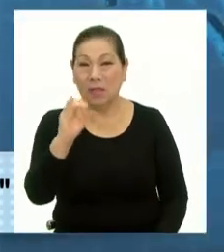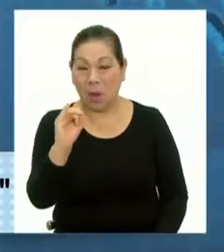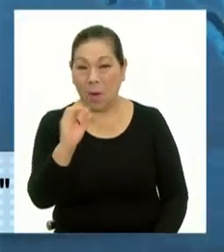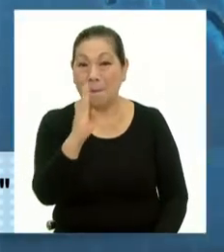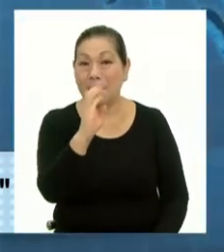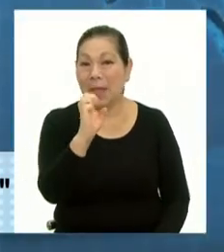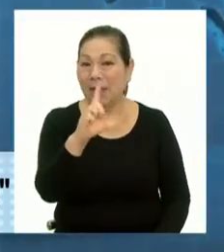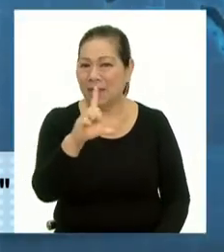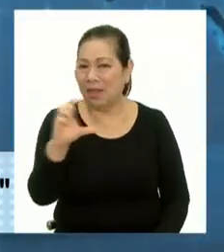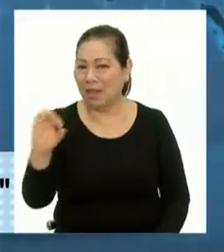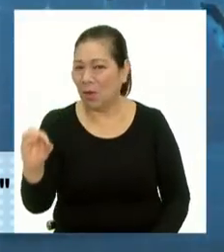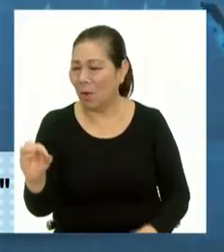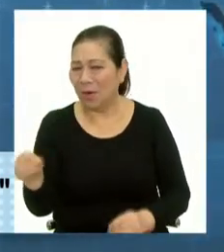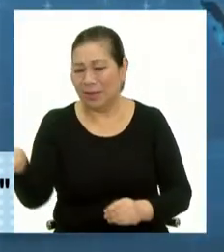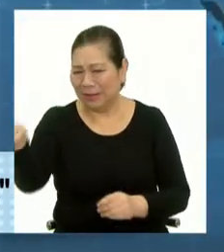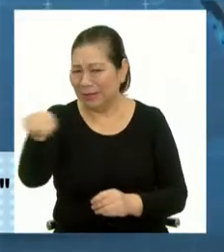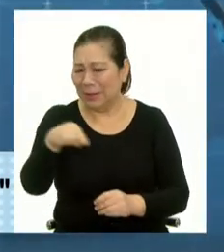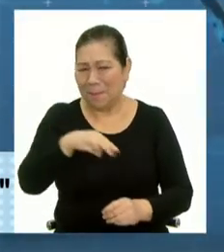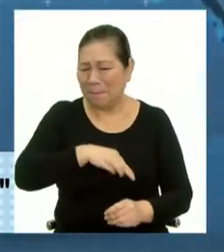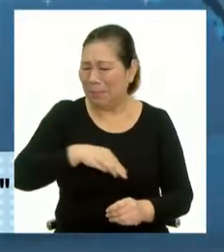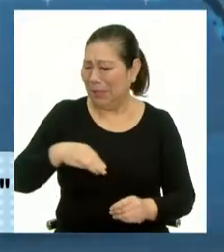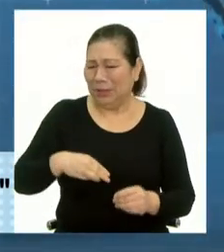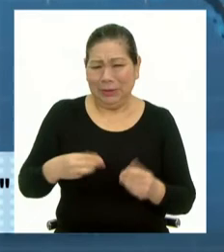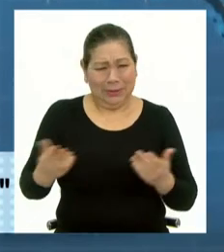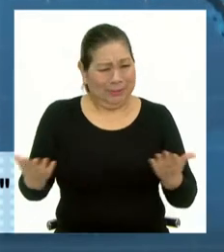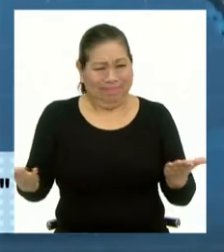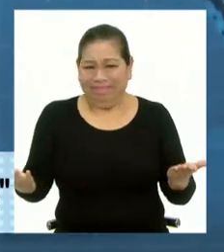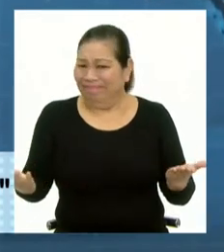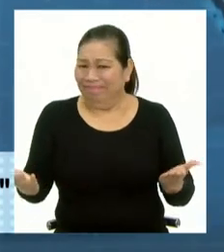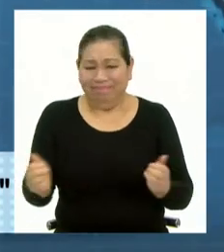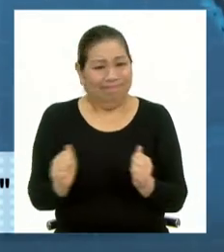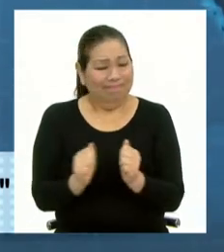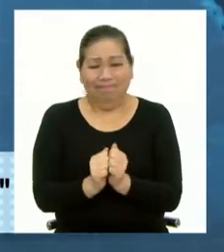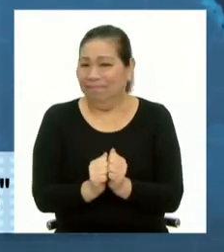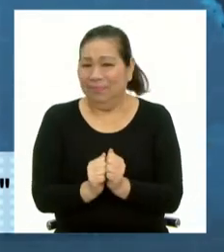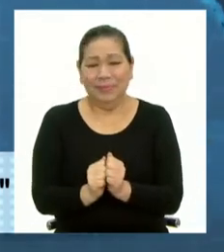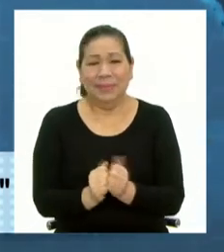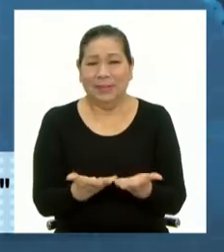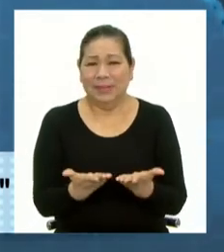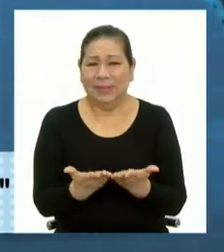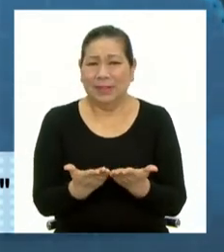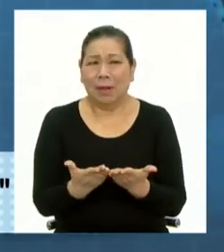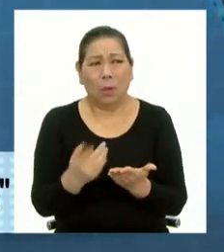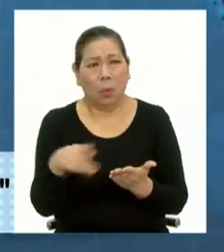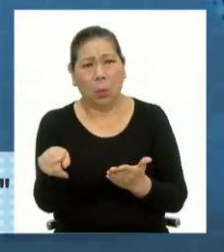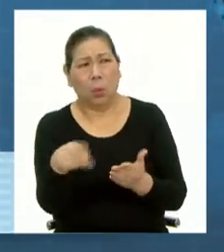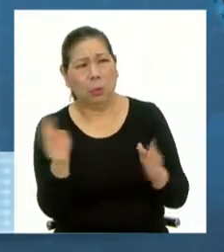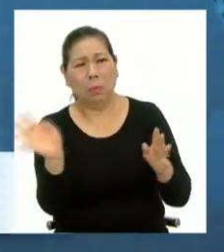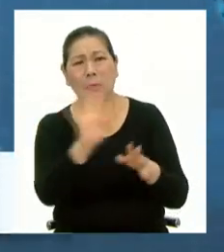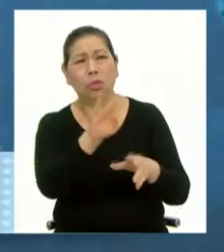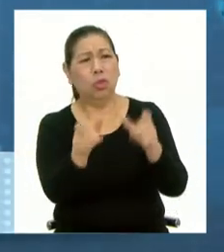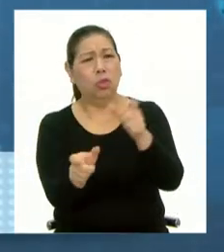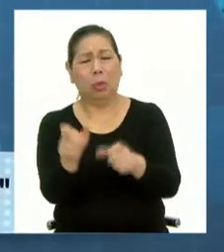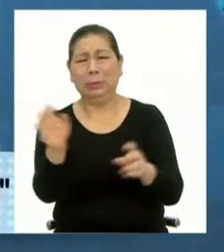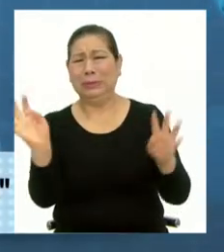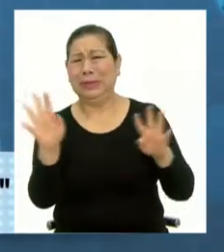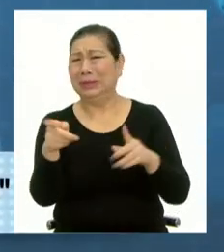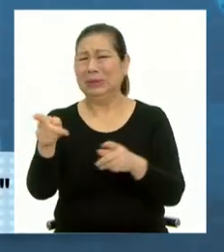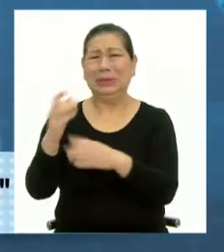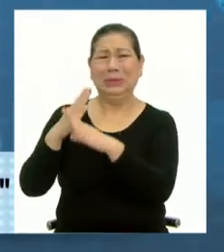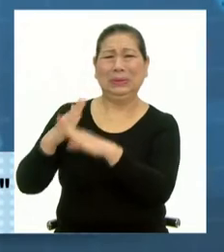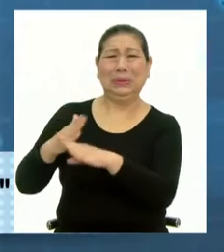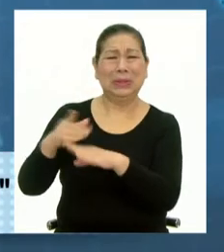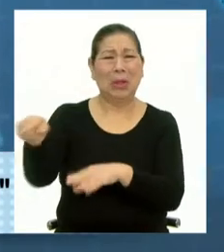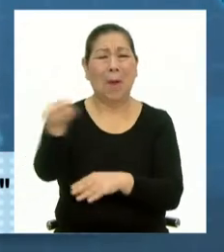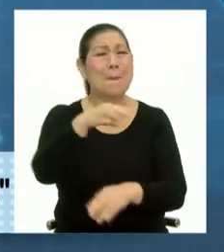Este primer gabinete lo que ha generado es las alarmas, los riesgos, el rechazo de la